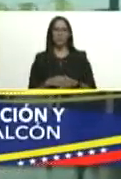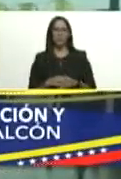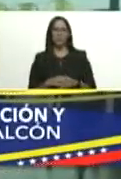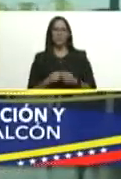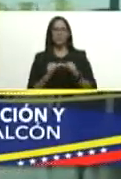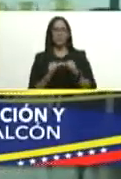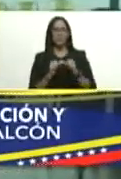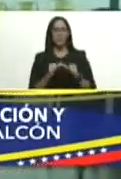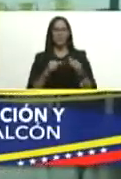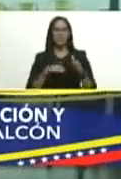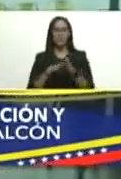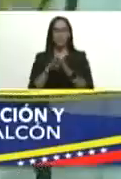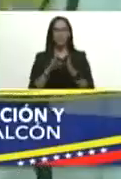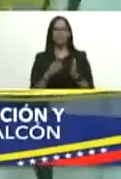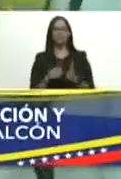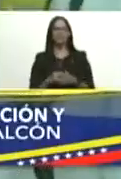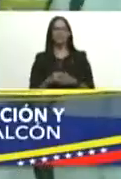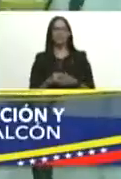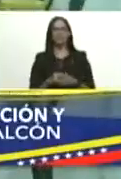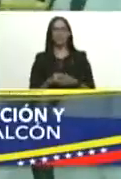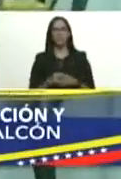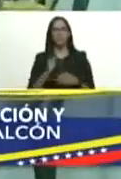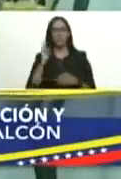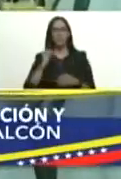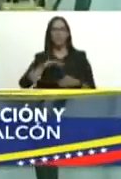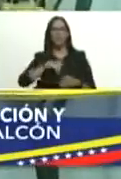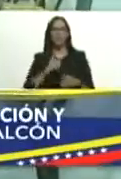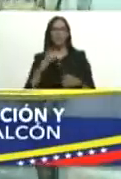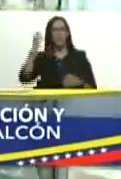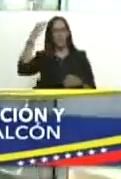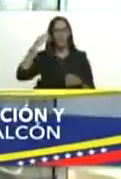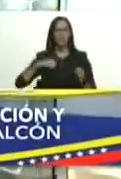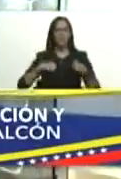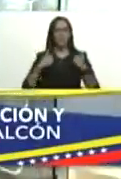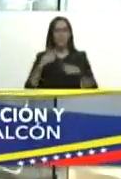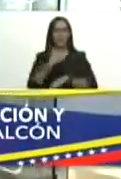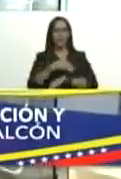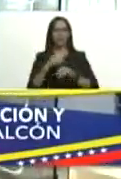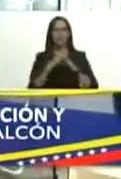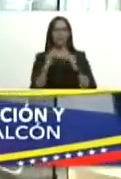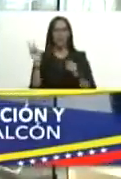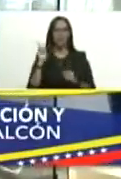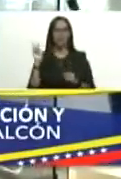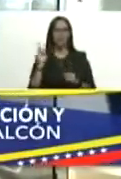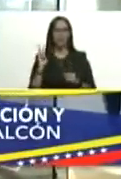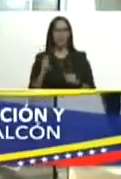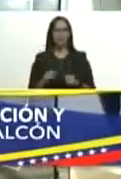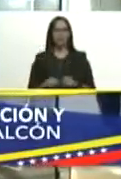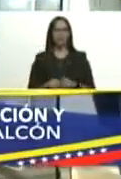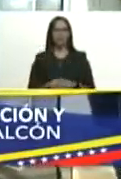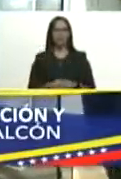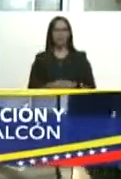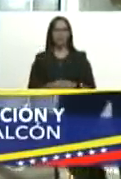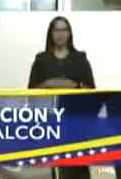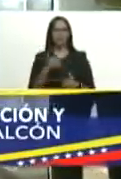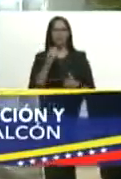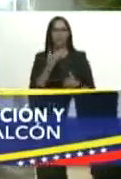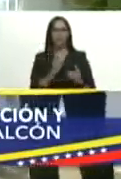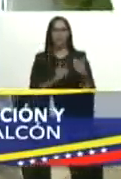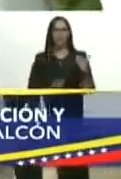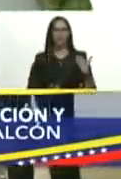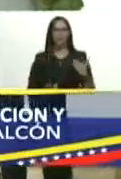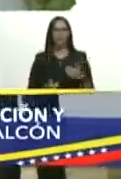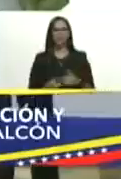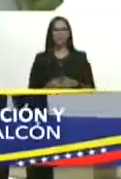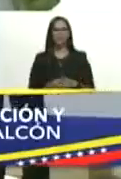seguir surgiendo y avanzando para poder iluminar más las calles de toda Venezuela. Bueno, presidente, esa